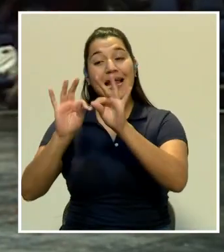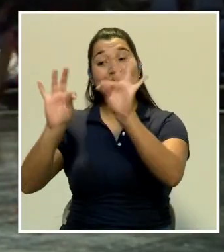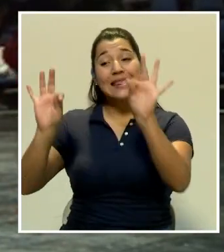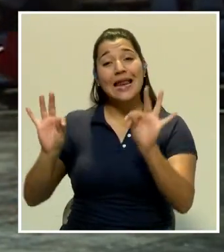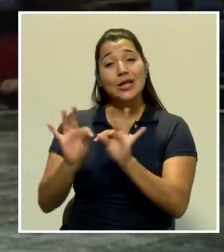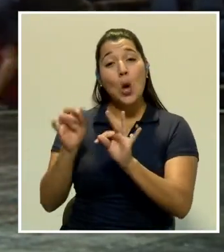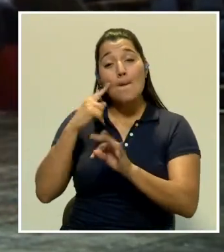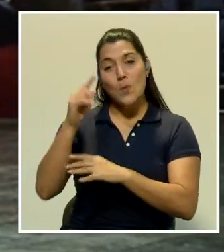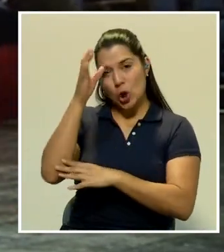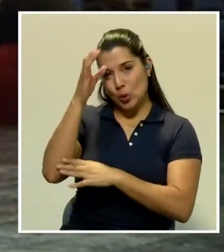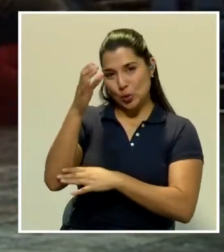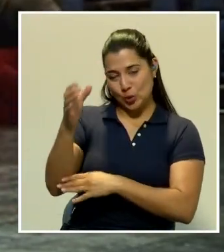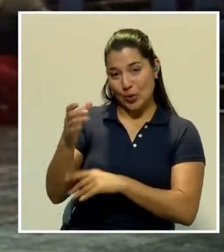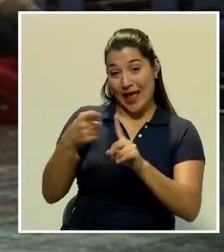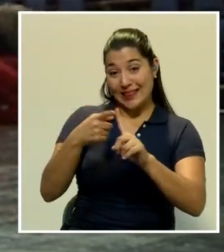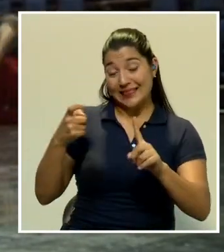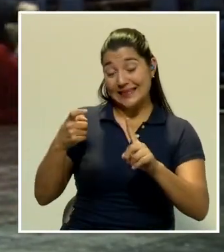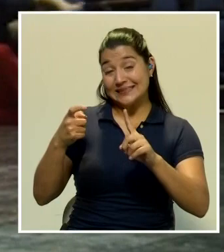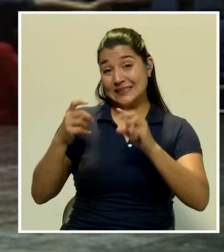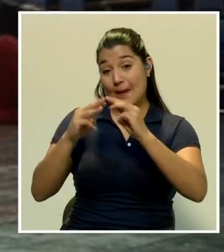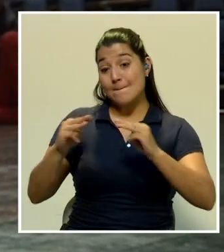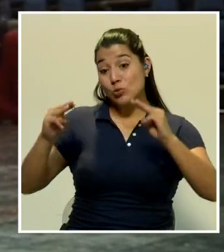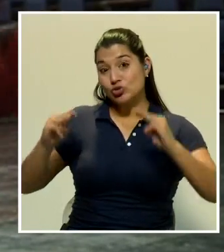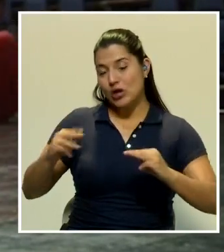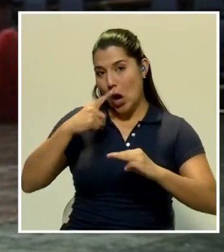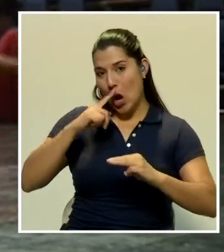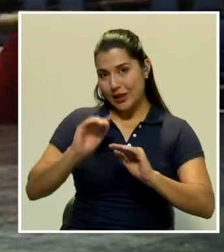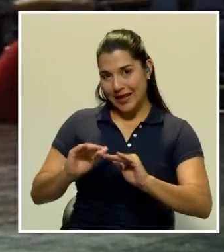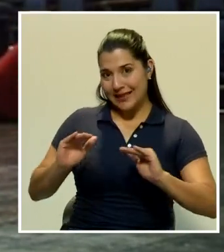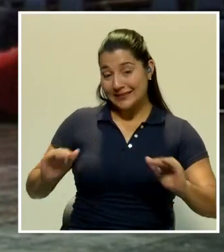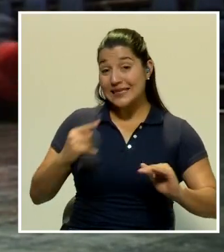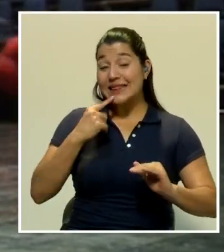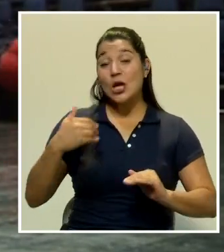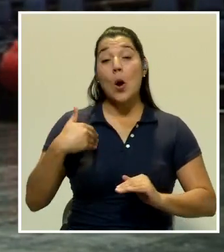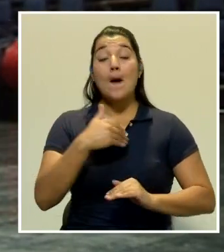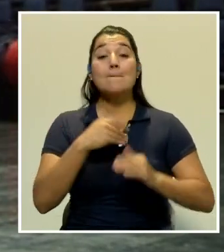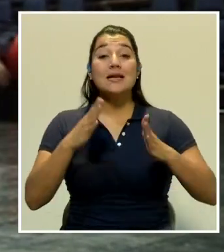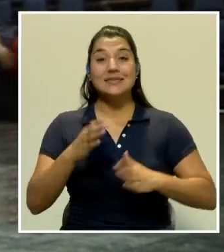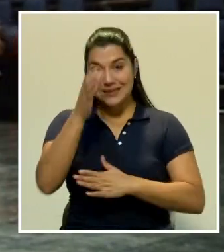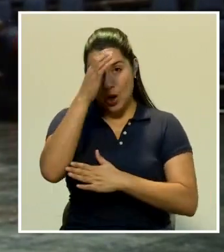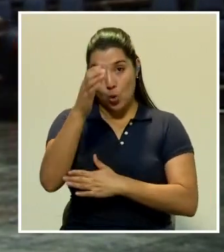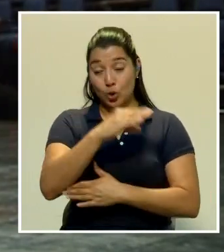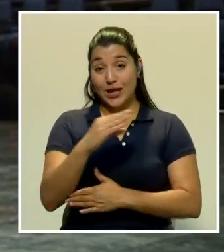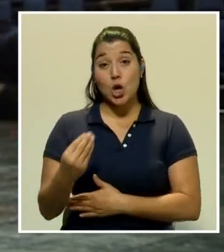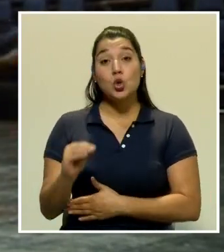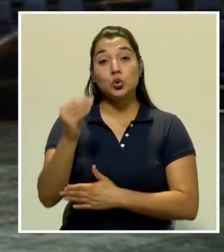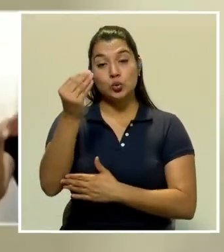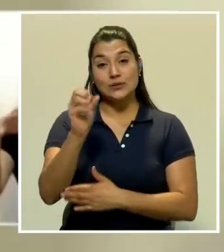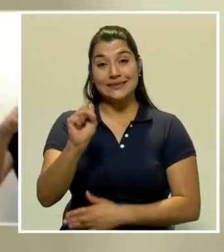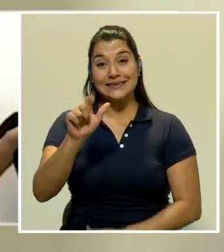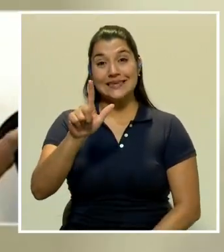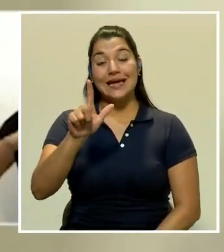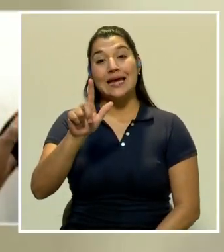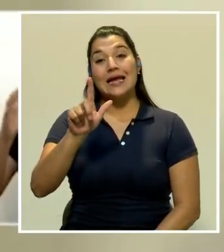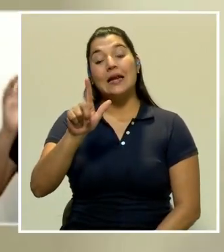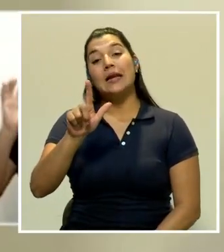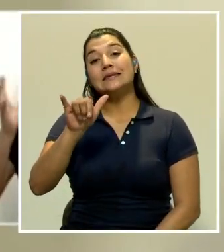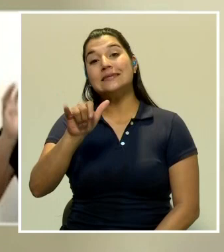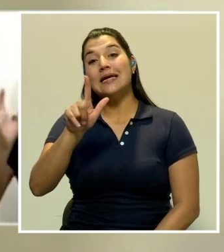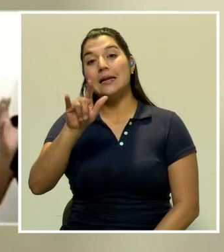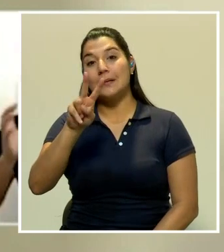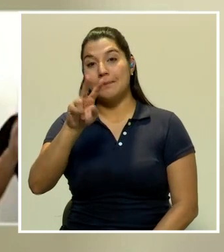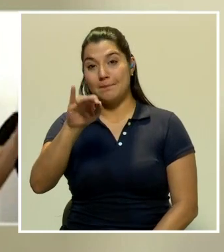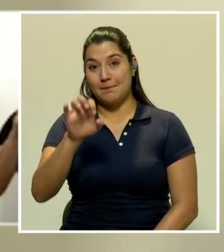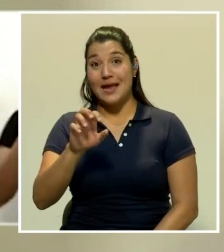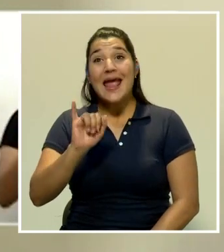Cultura desde el Teatro Auditorio Nacional, enfatizó la ministra de Cultura y Juventud, Sylvie Durán. Esta iniciativa es